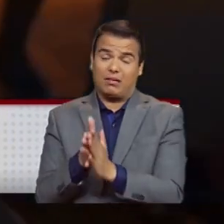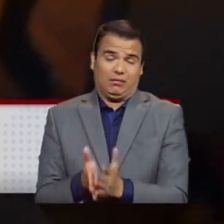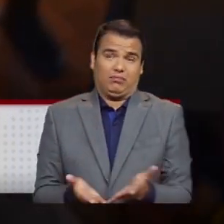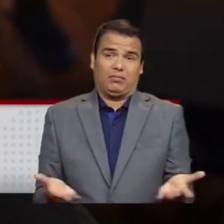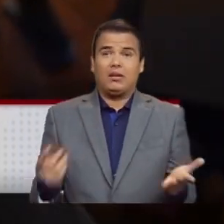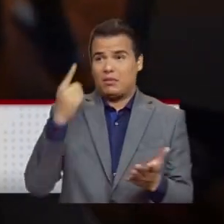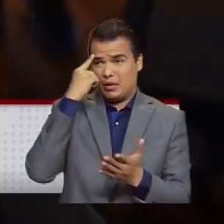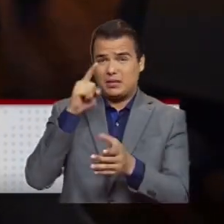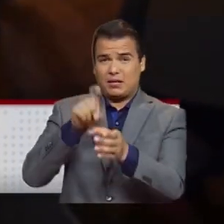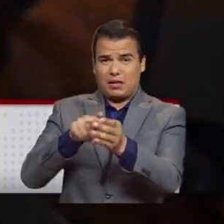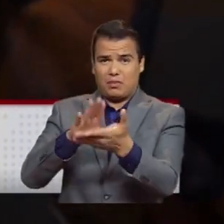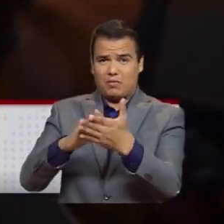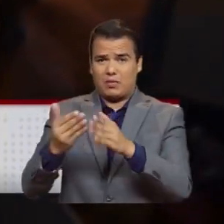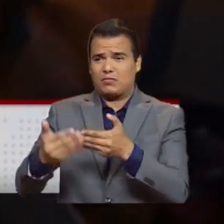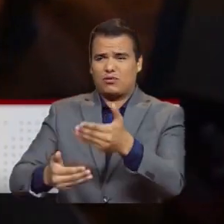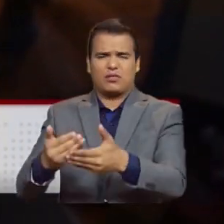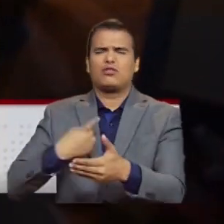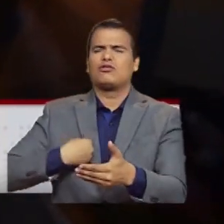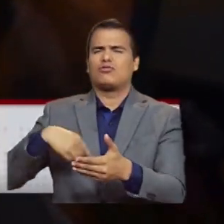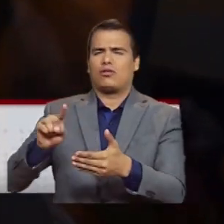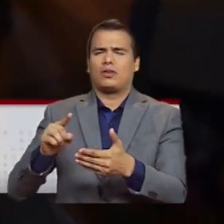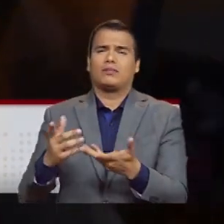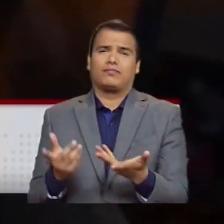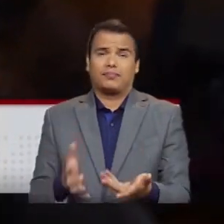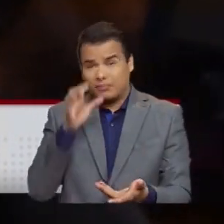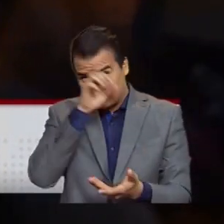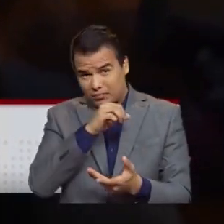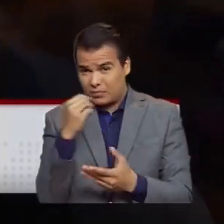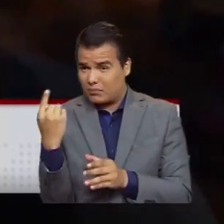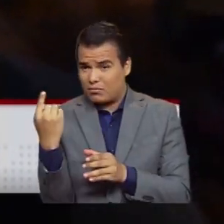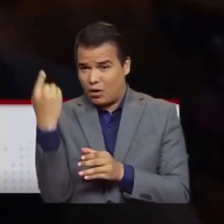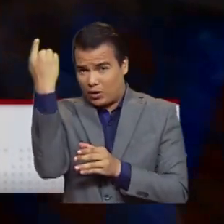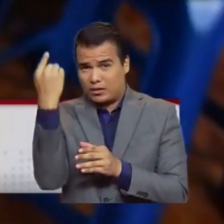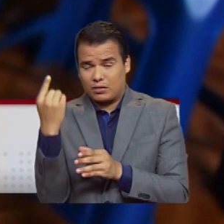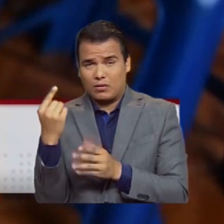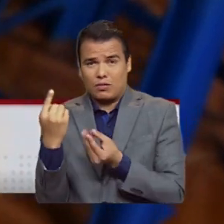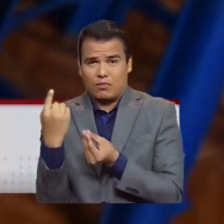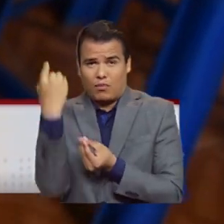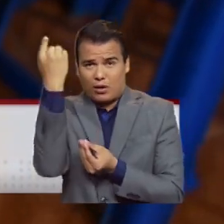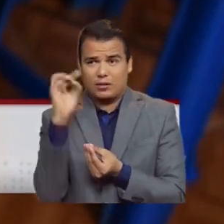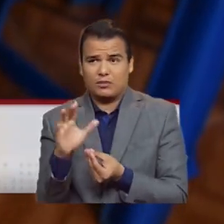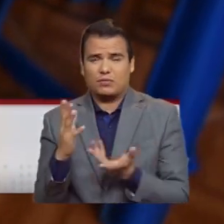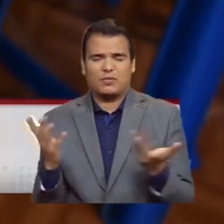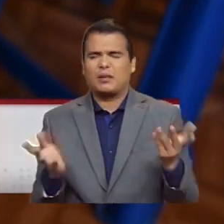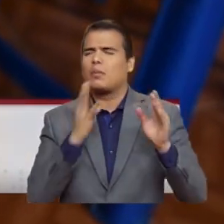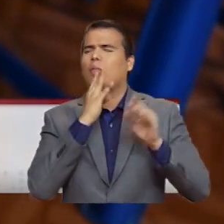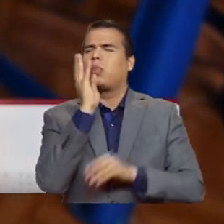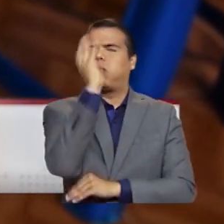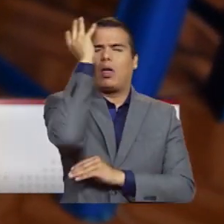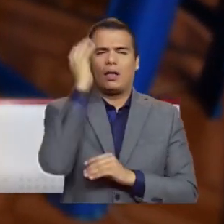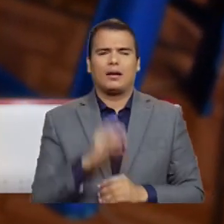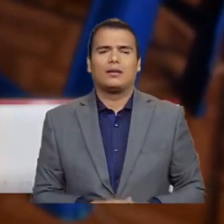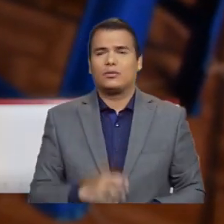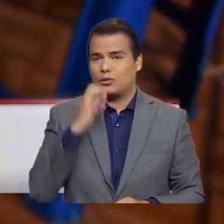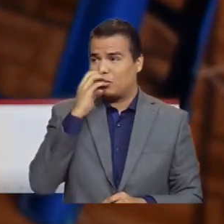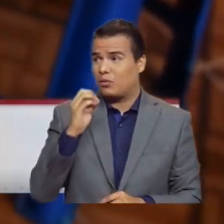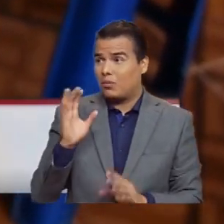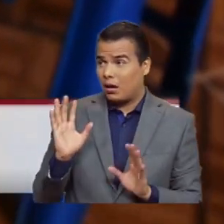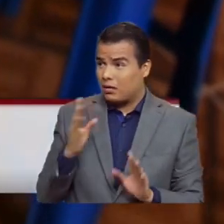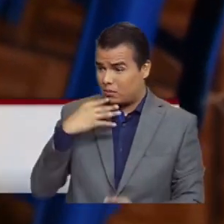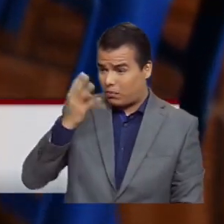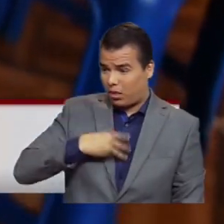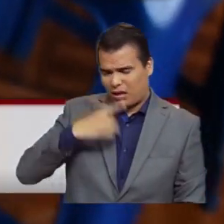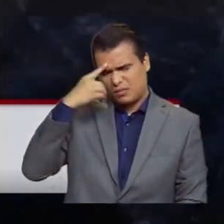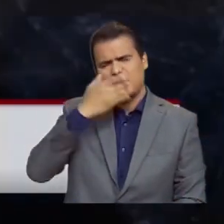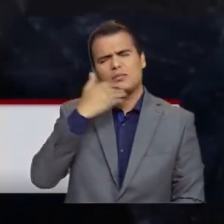tras advertir que el hoy partido FARC siempre los dejó abandonados a su propia suerte y que ese fue uno de los motivos por los cuales Sábalo retomó